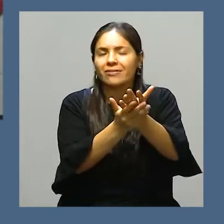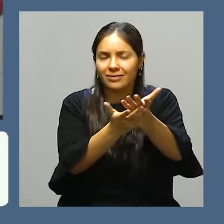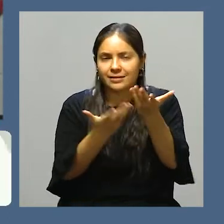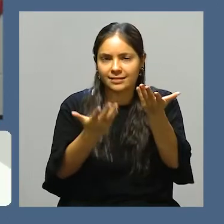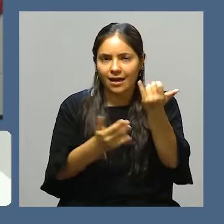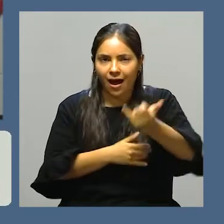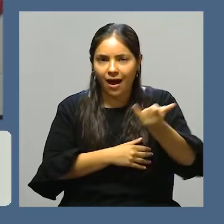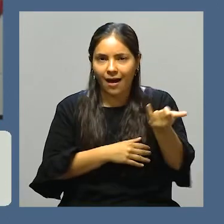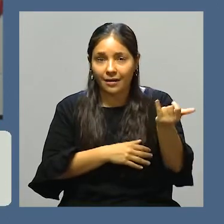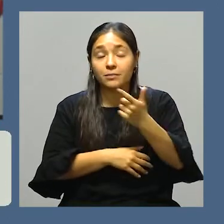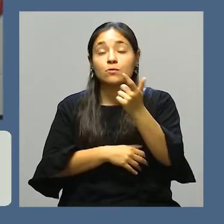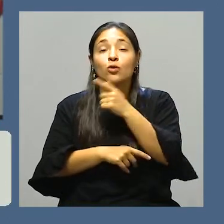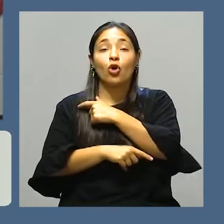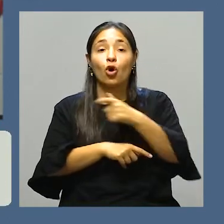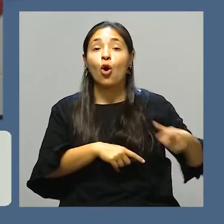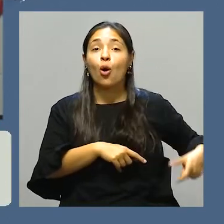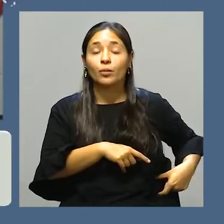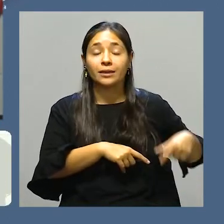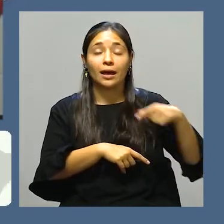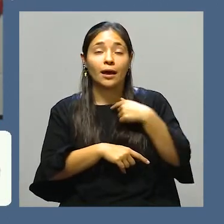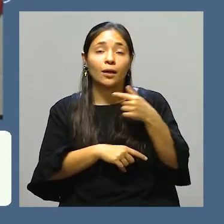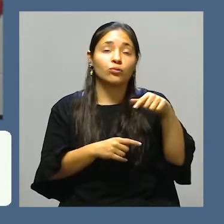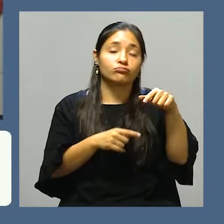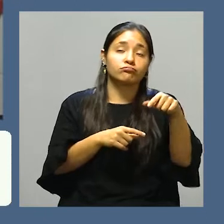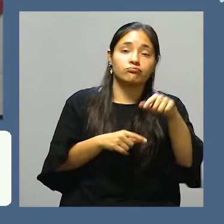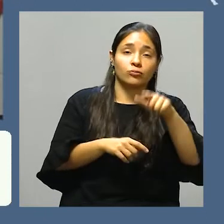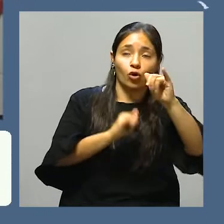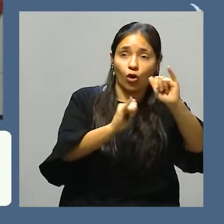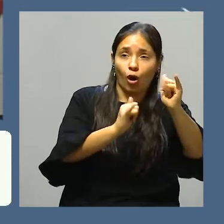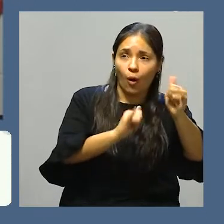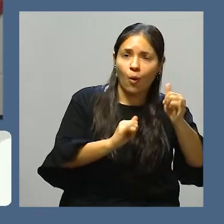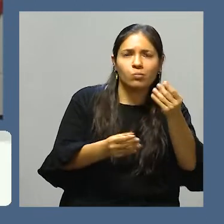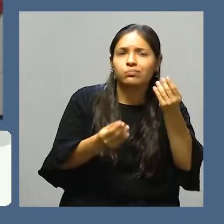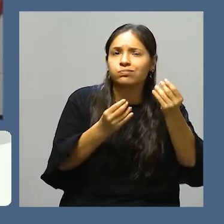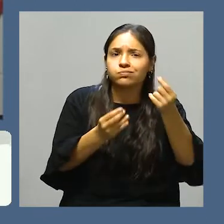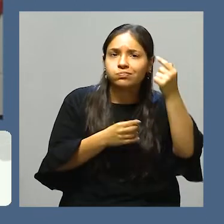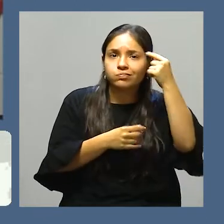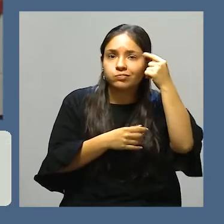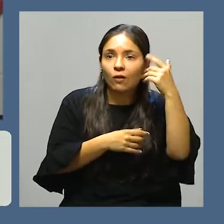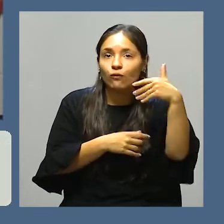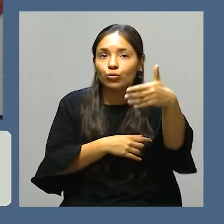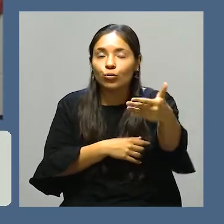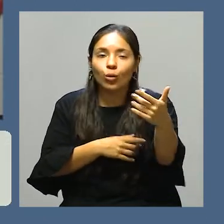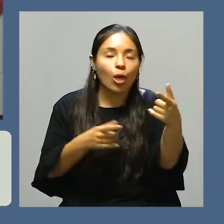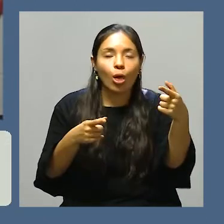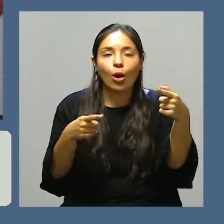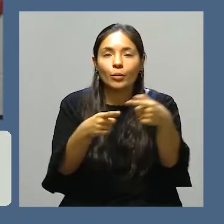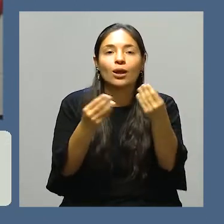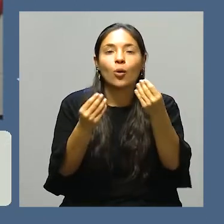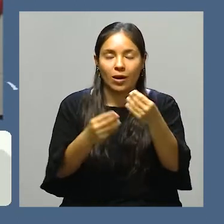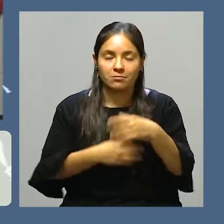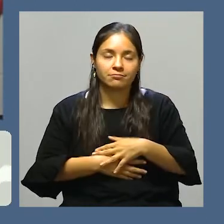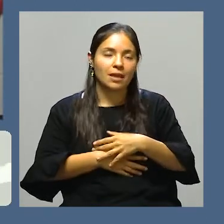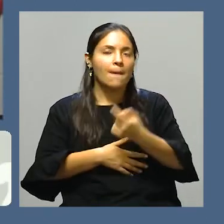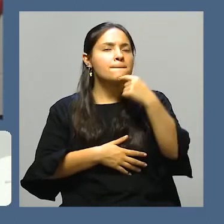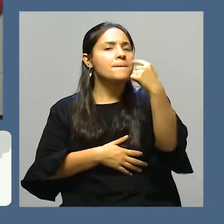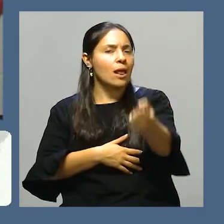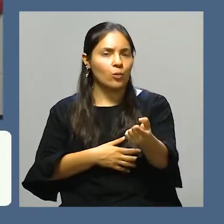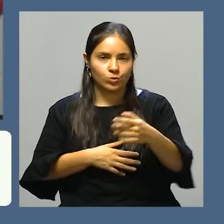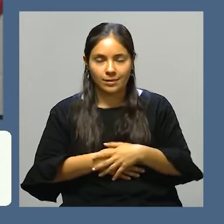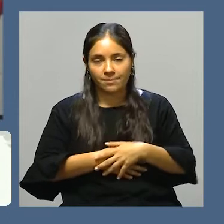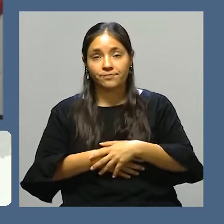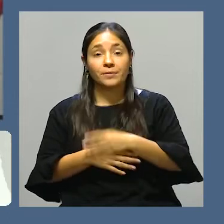Duque definiera unos montos y unos aportes a la educación pública que no estaban previstos